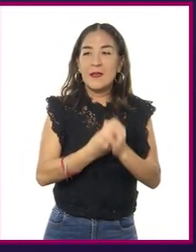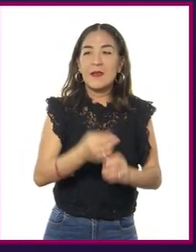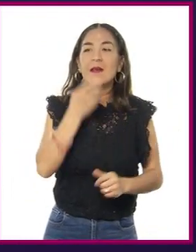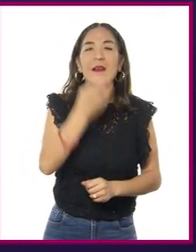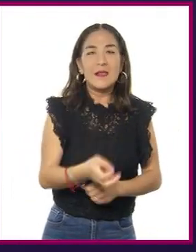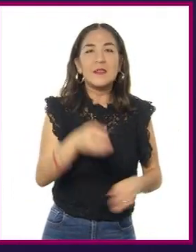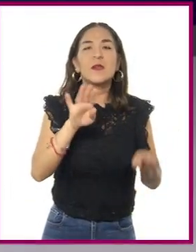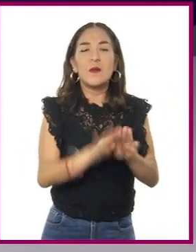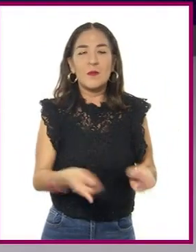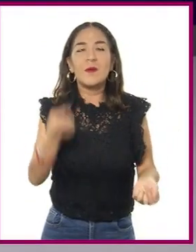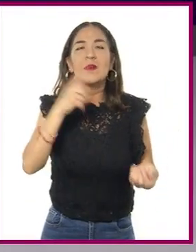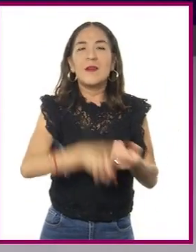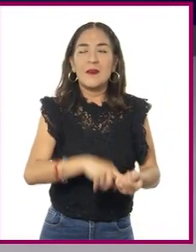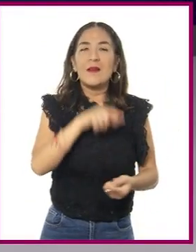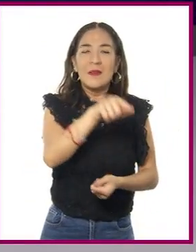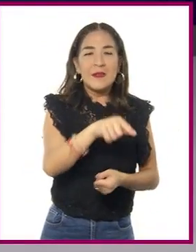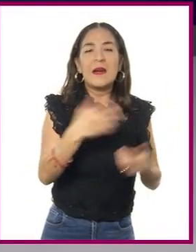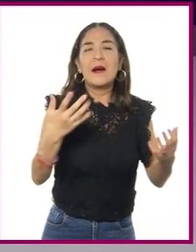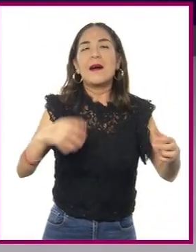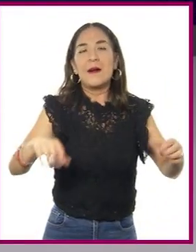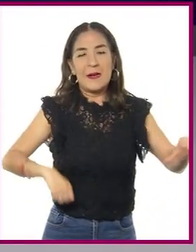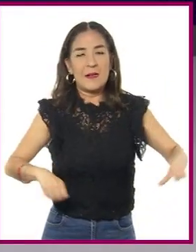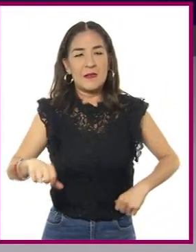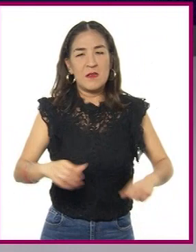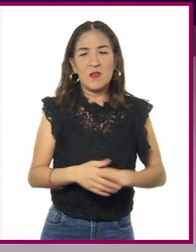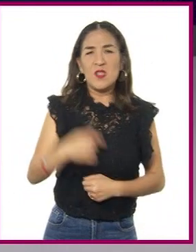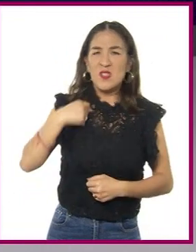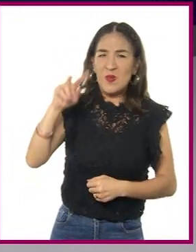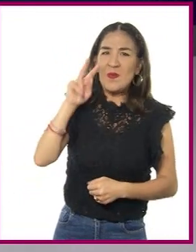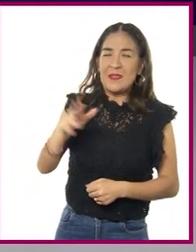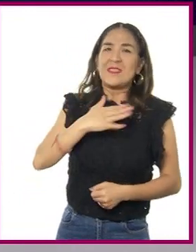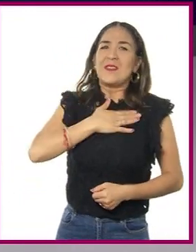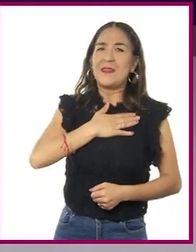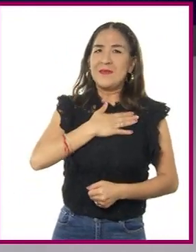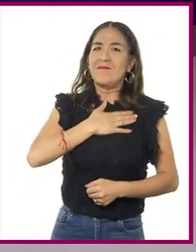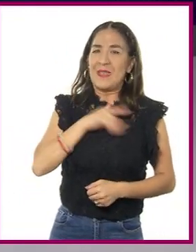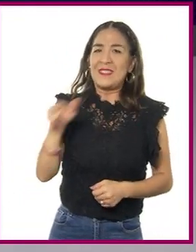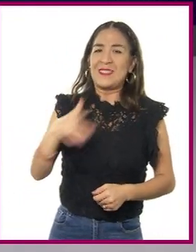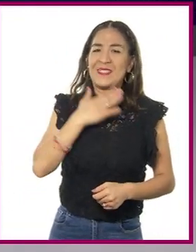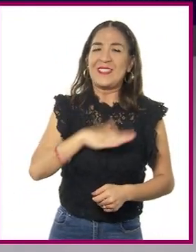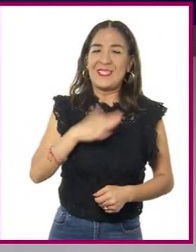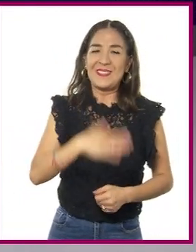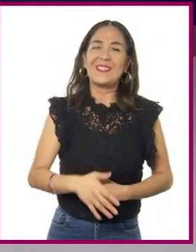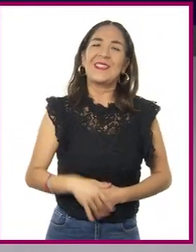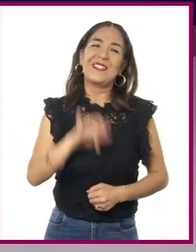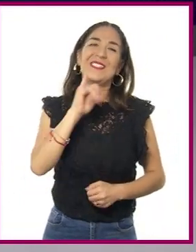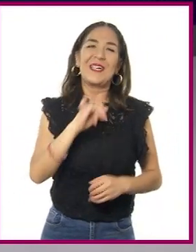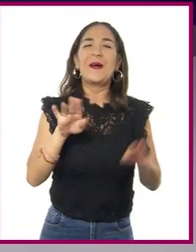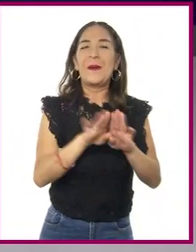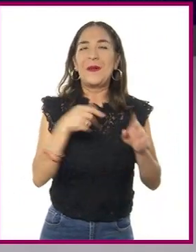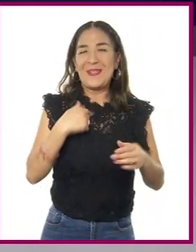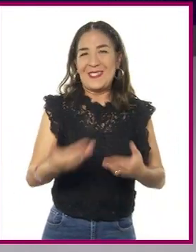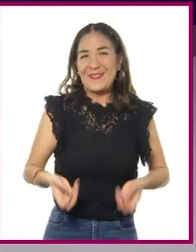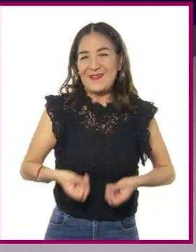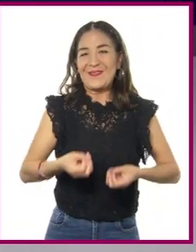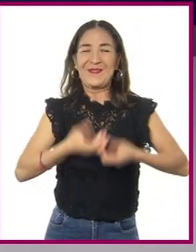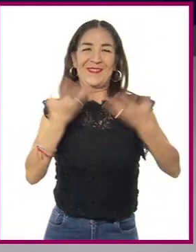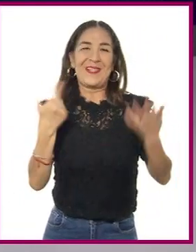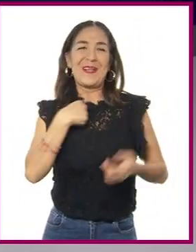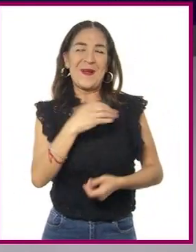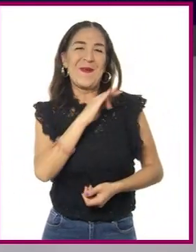de diferentes gráficas. Lo puedo notar un poco agitado, maestro. Es por el entusiasmo debido a la